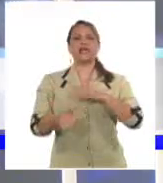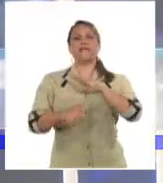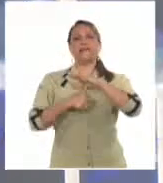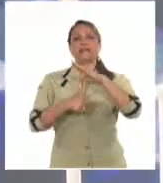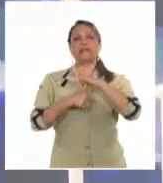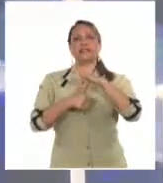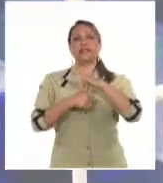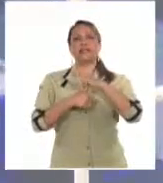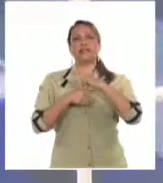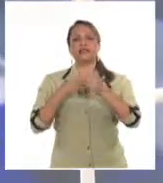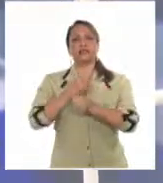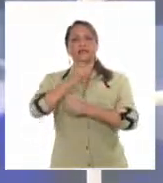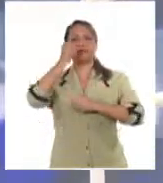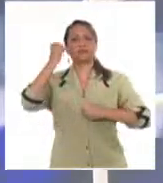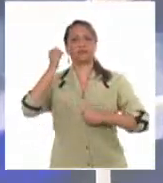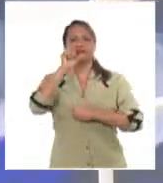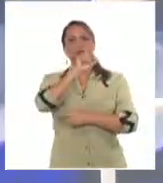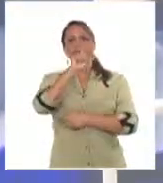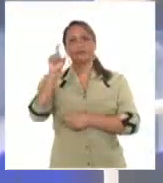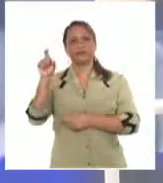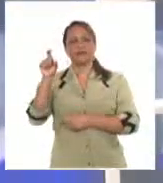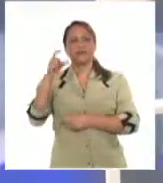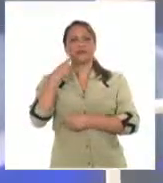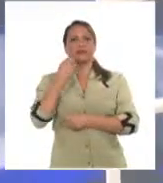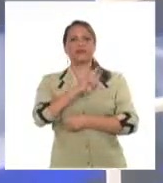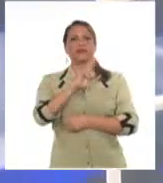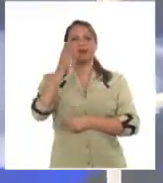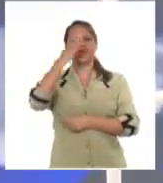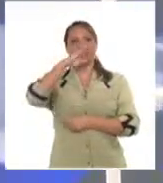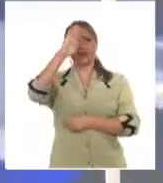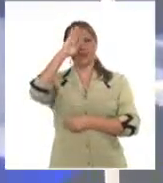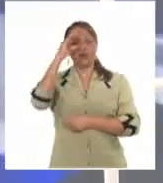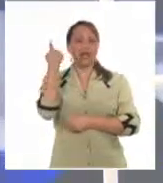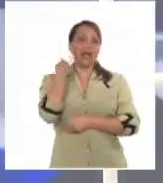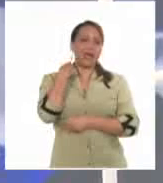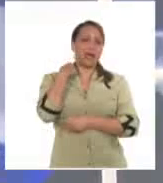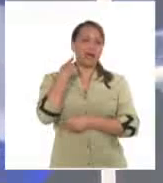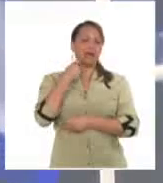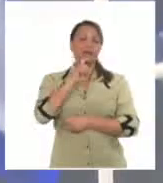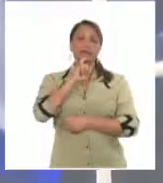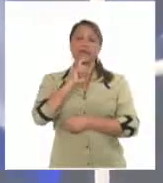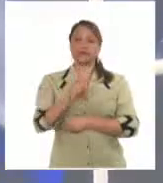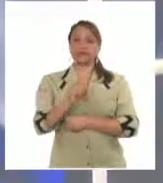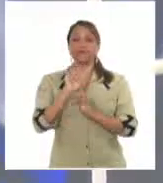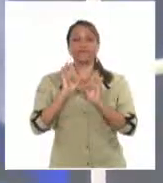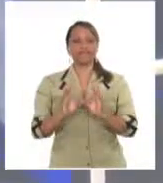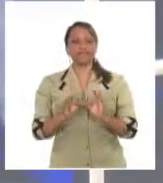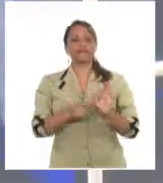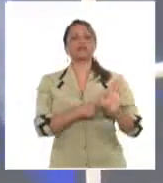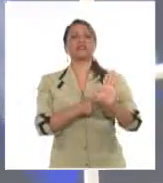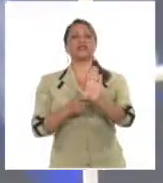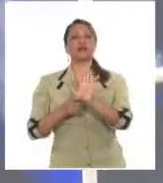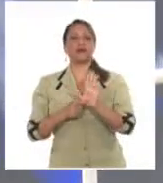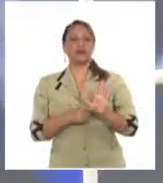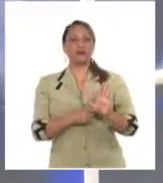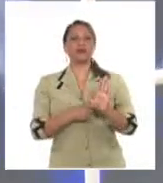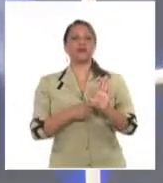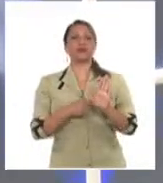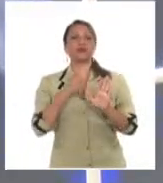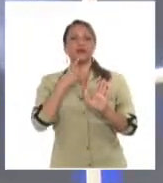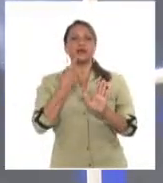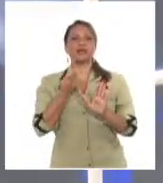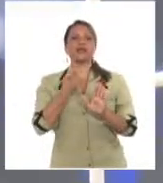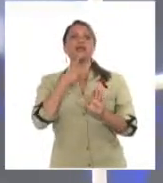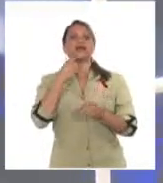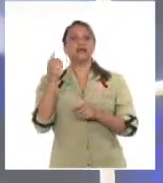Asociación de Combatientes de la Revolución Cubana, a quien en estos años difíciles, donde la monstruosa hostilidad del gobierno de los Estados